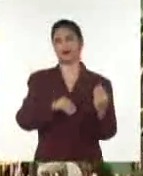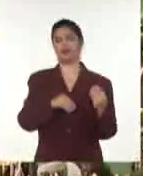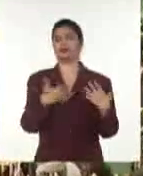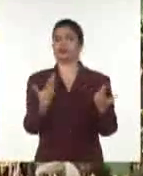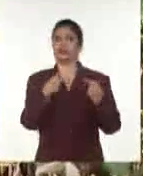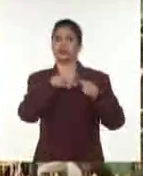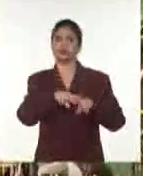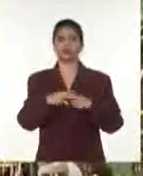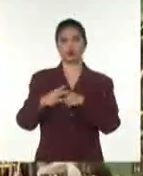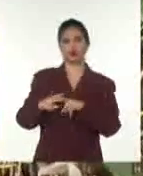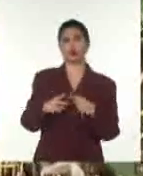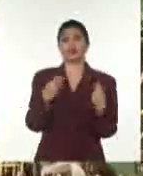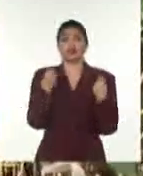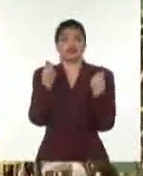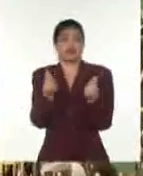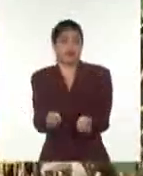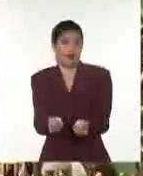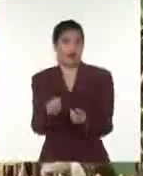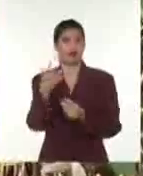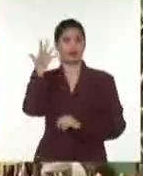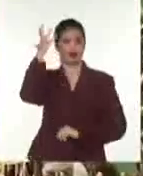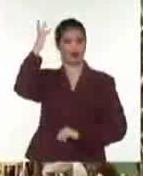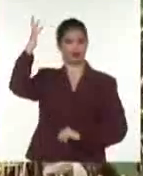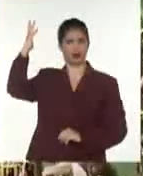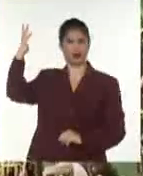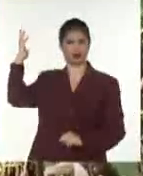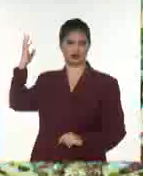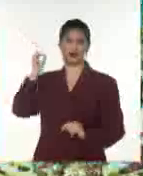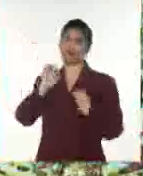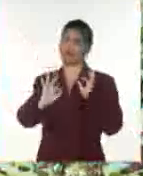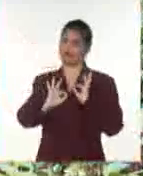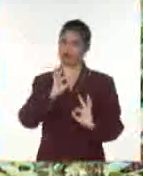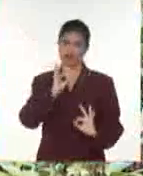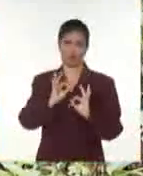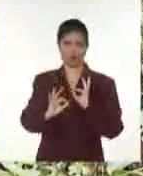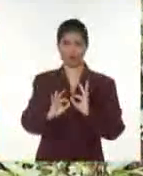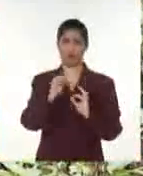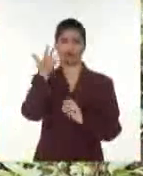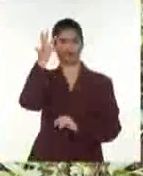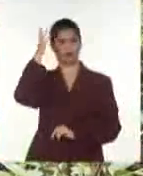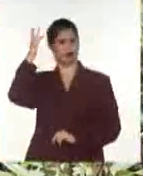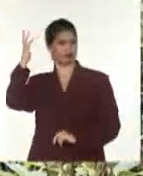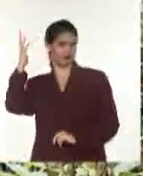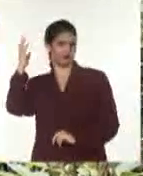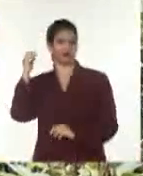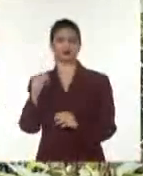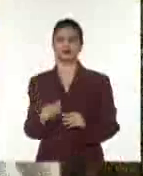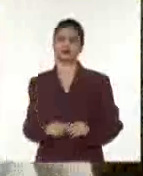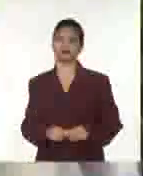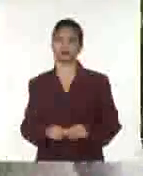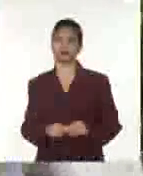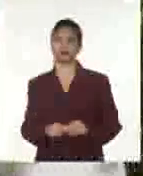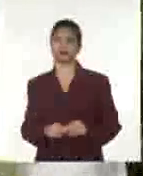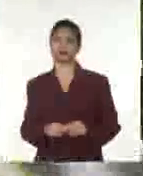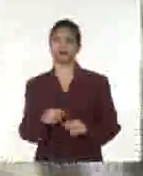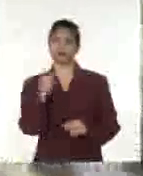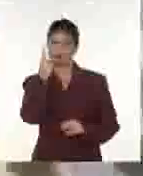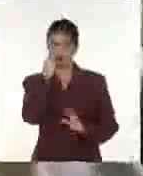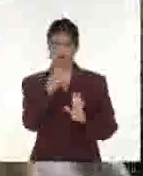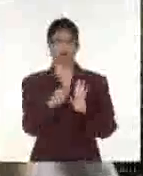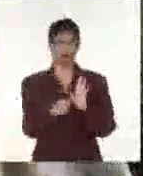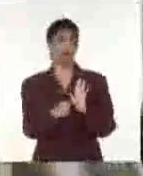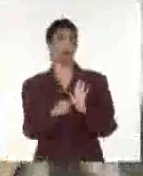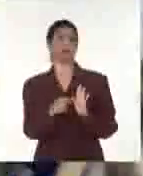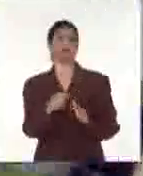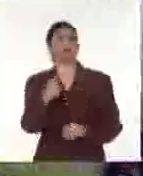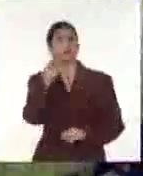naturaleza para la mitigación de los efectos del cambio climático. Primero tienen que medir la existencia de